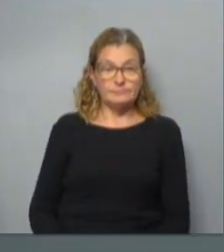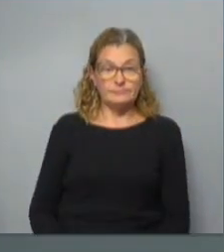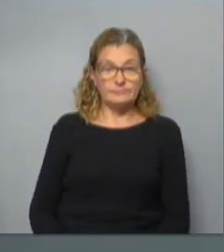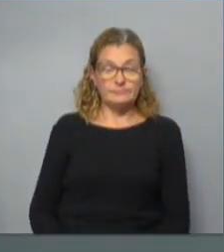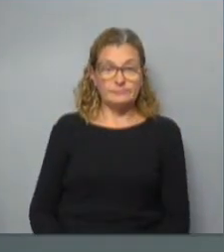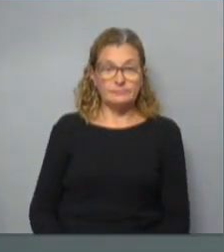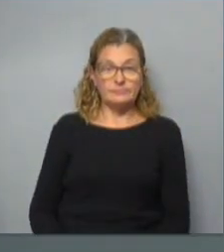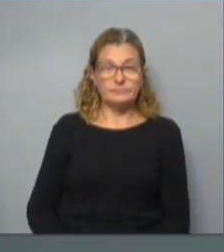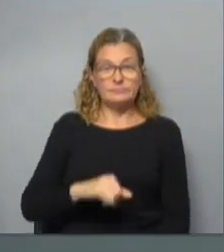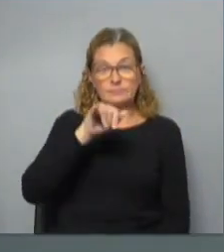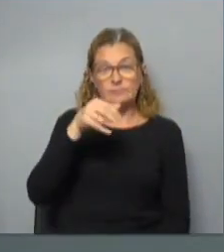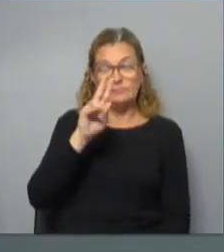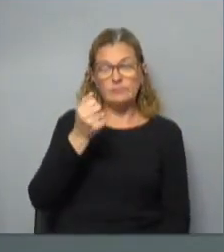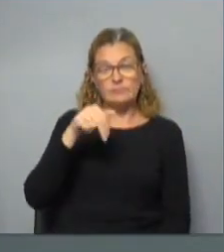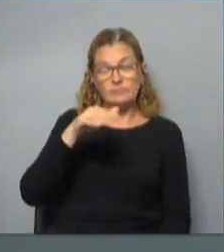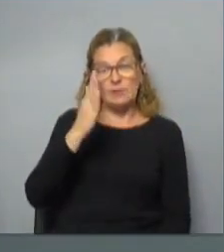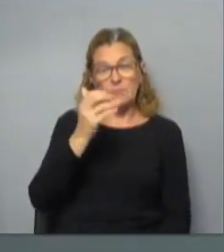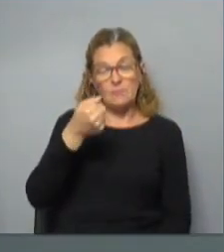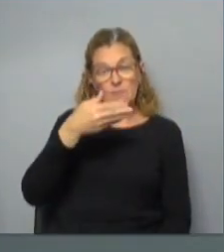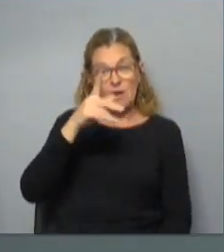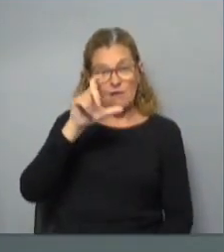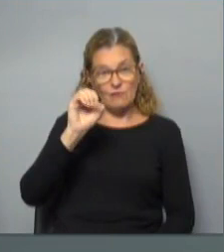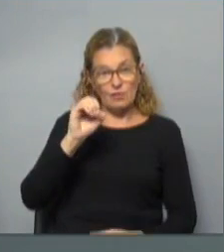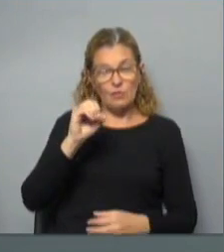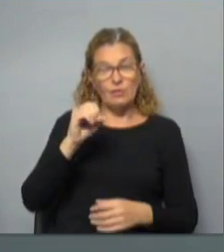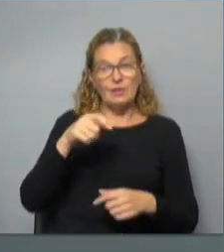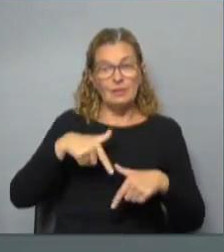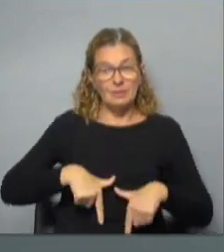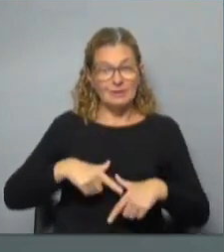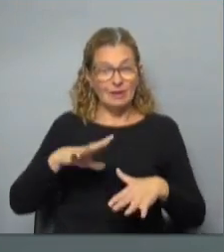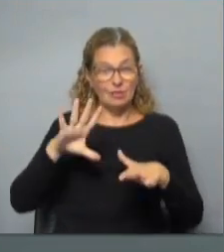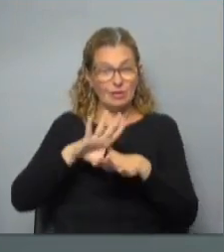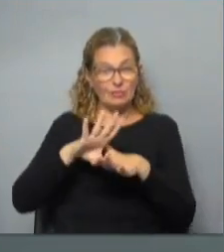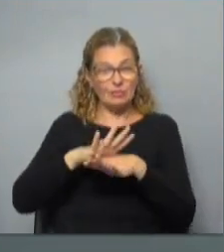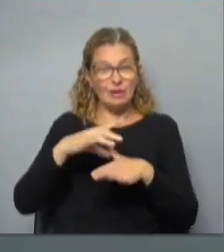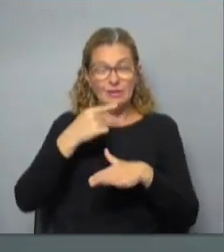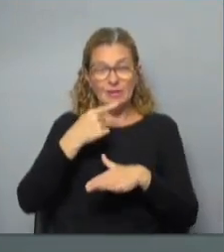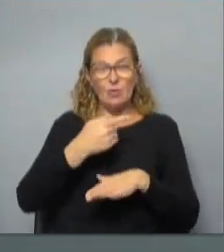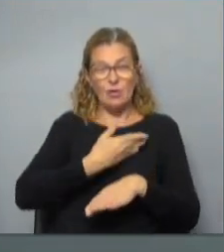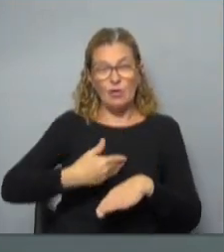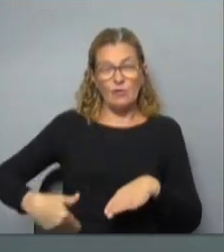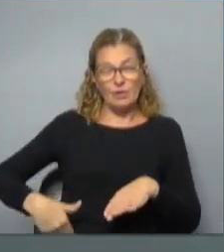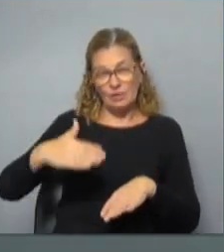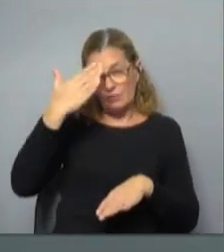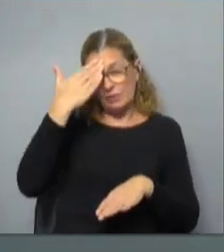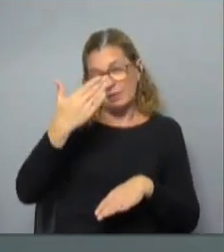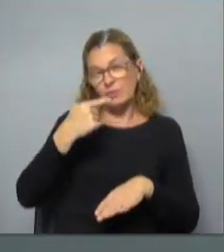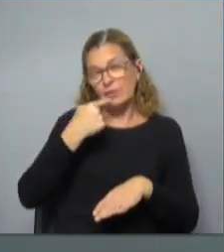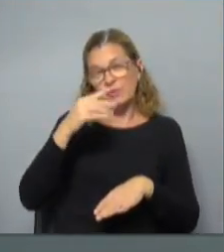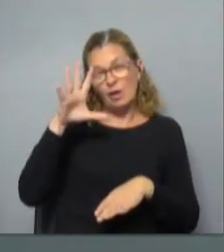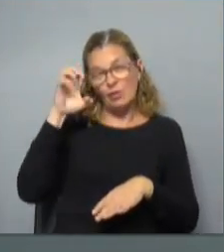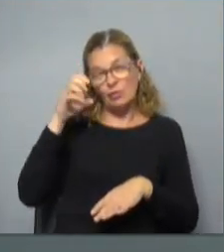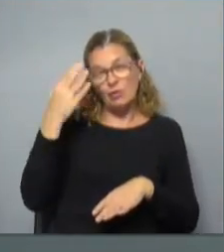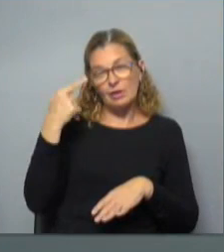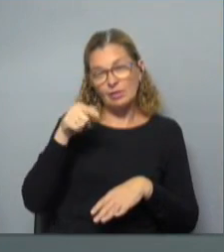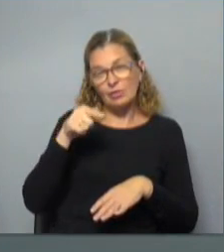juan pablo el abad sociólogo y responsable de evaluación del ministerio de desarrollo social durante los gobiernos del frente amplio recordó esto